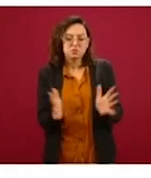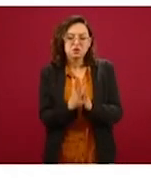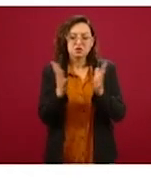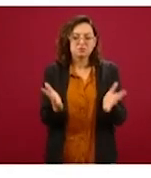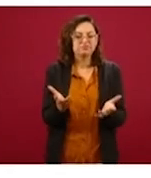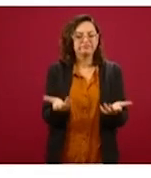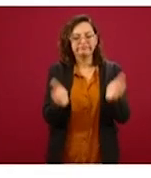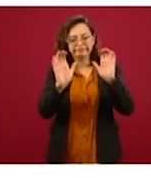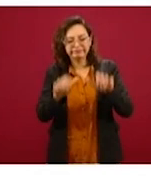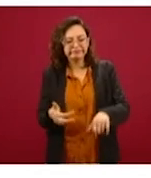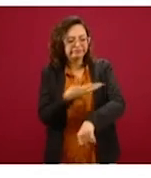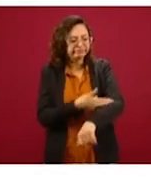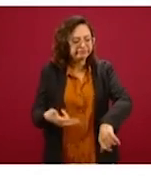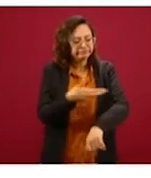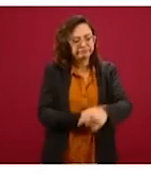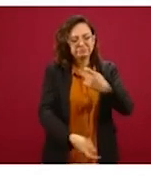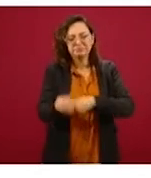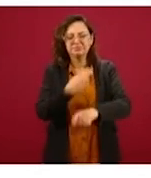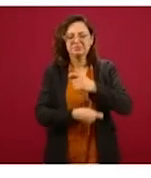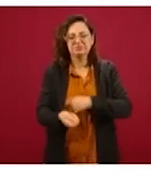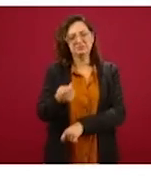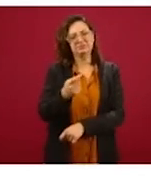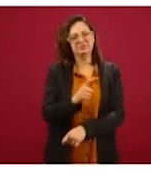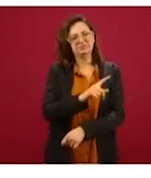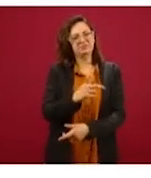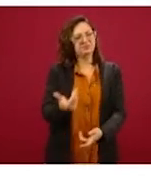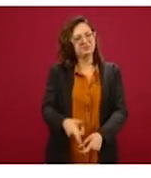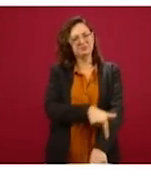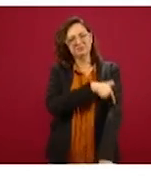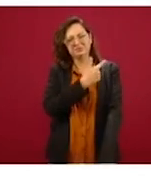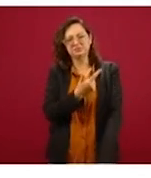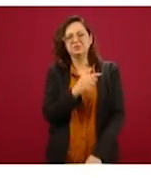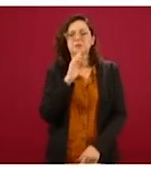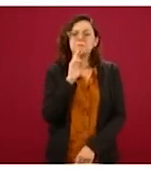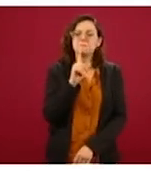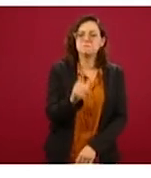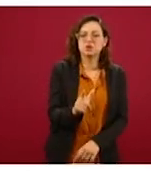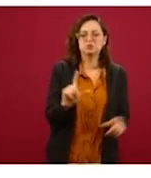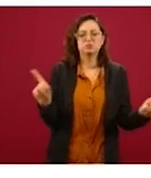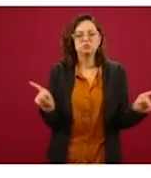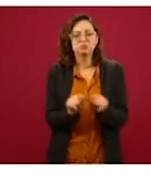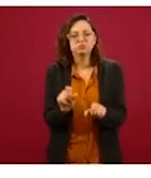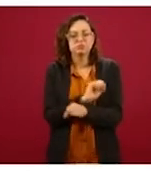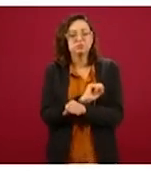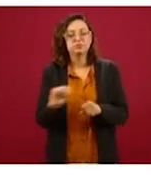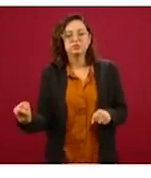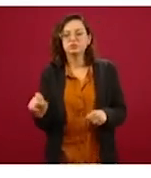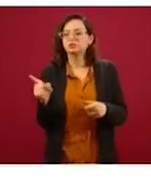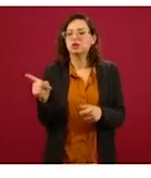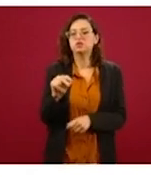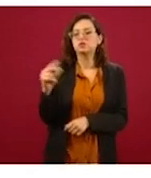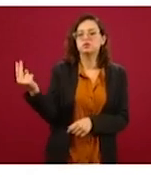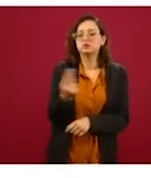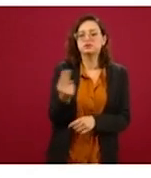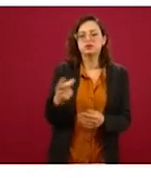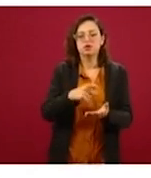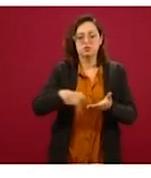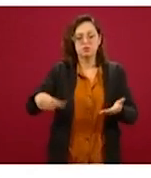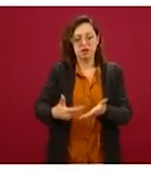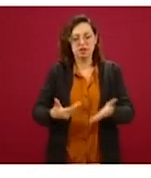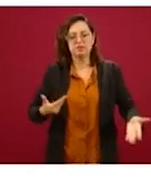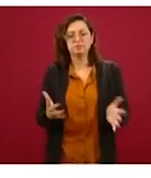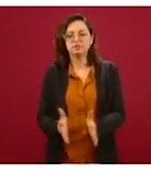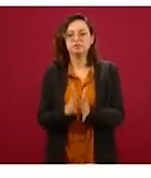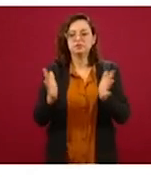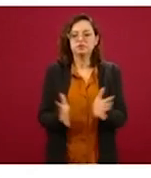corto el registro, sea algo más sencillo. Antes se compraban unas bases de participación, ahora ya no, ya no se compran estas bases de participación. Les